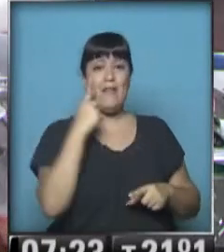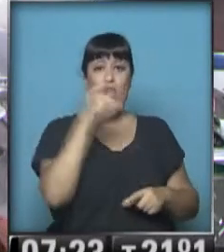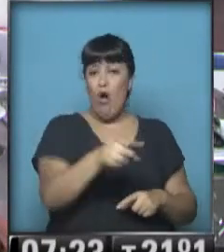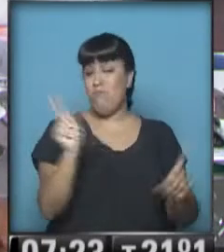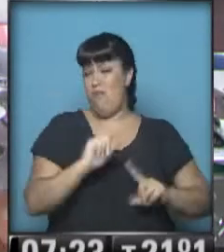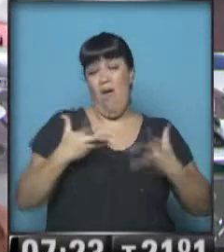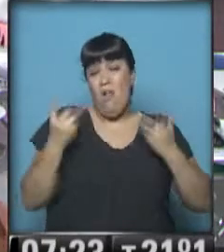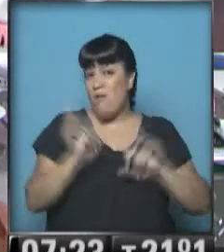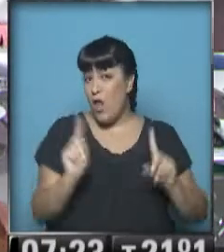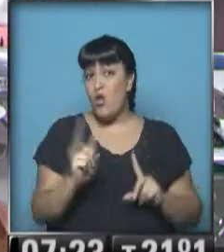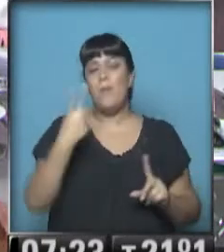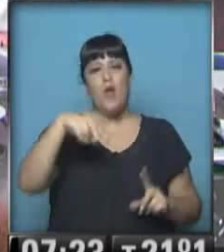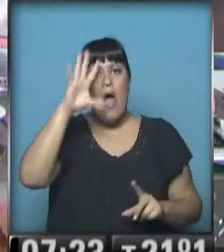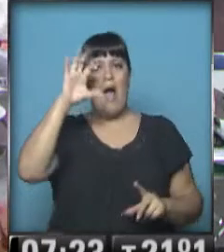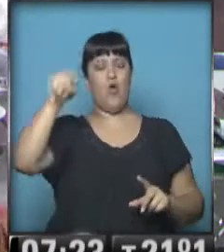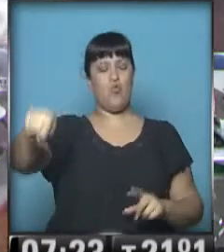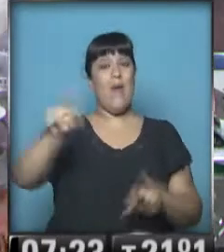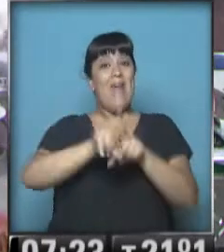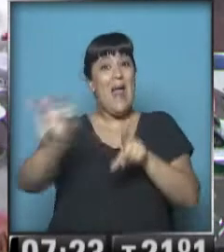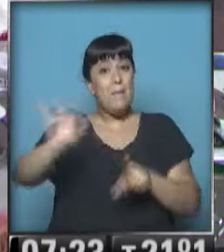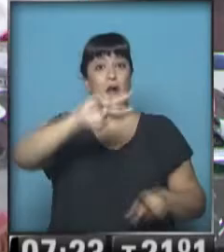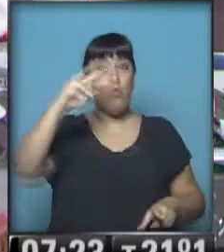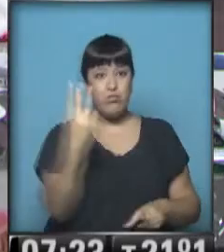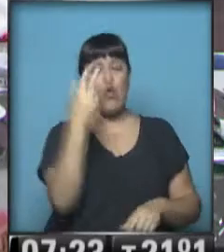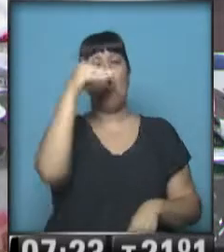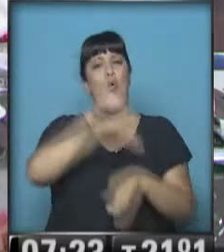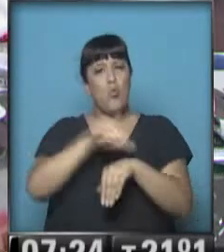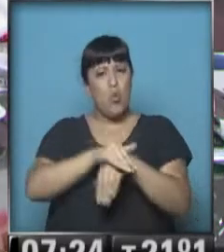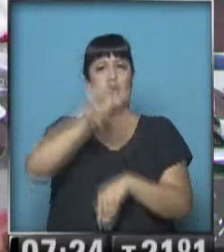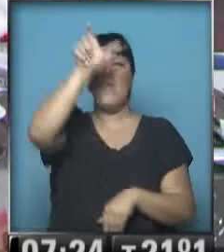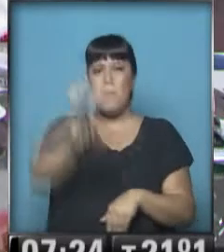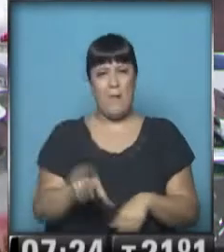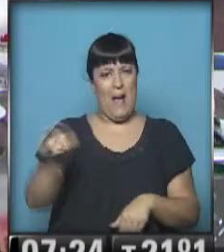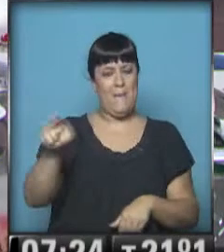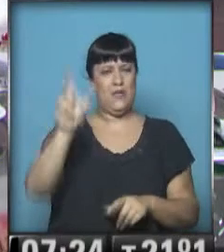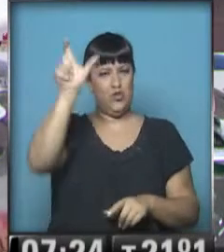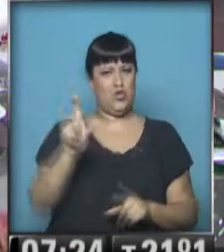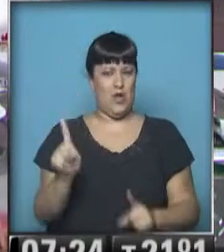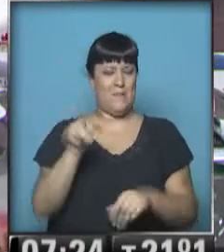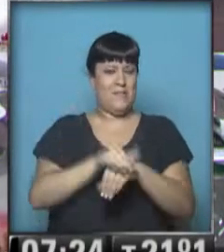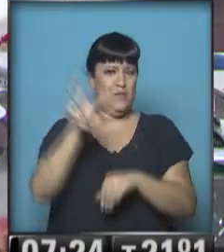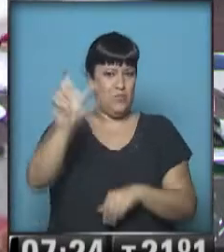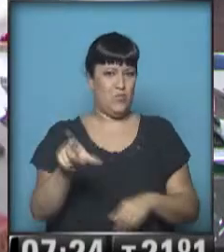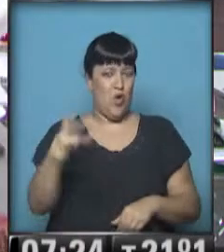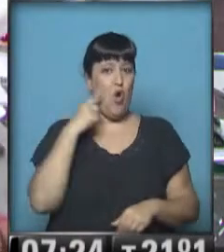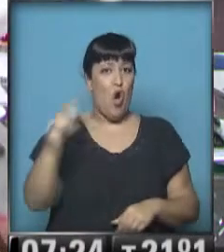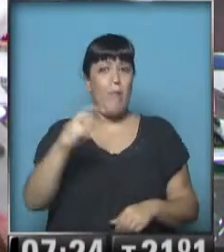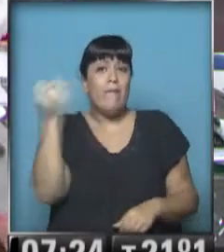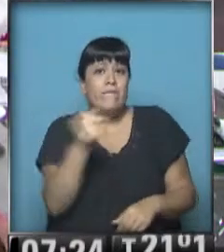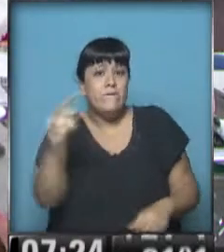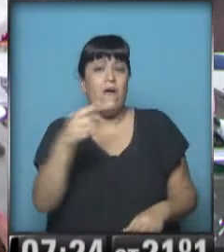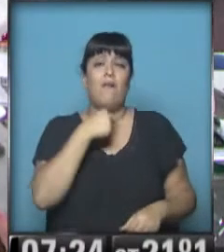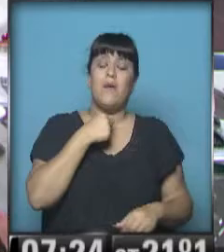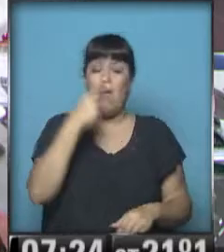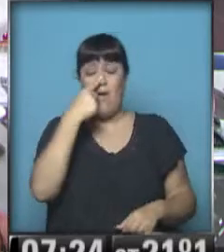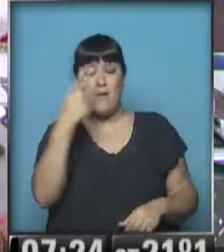sí recuerdan que su hermano falleció por la negligencia de una persona responsable de ese lugar, de Cromañón, por la ambición de tener más